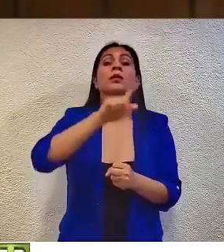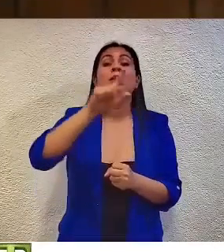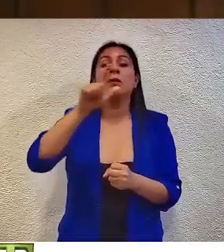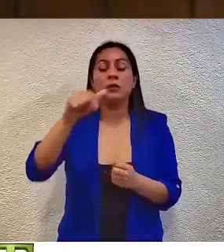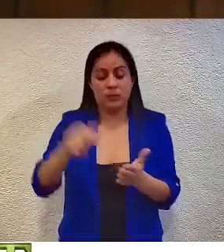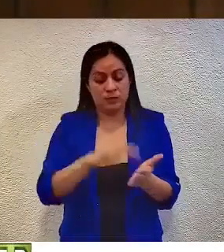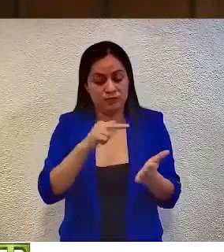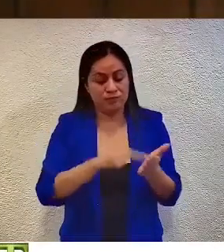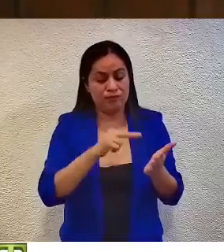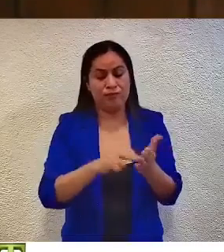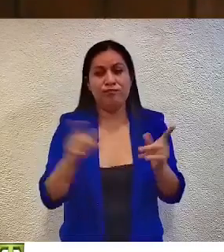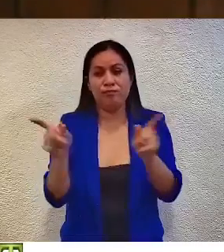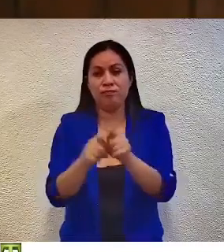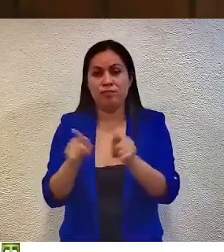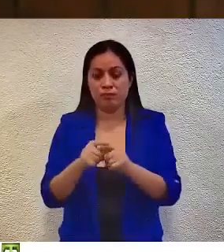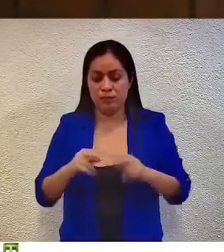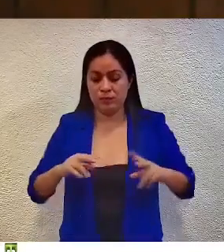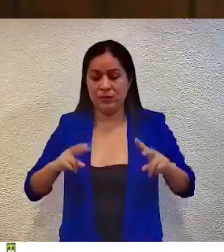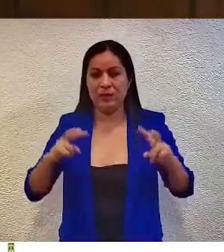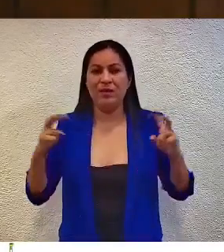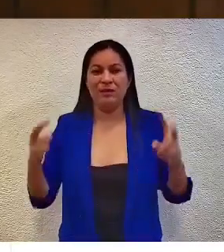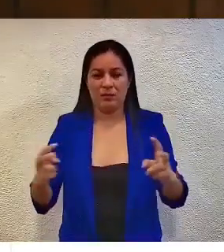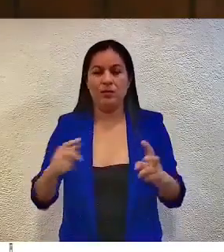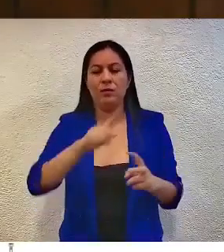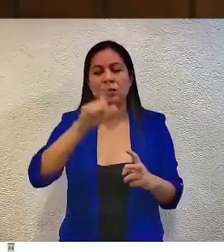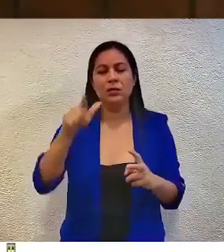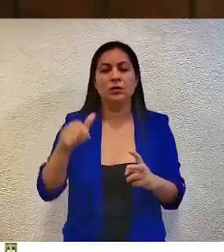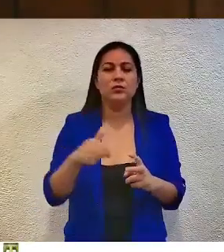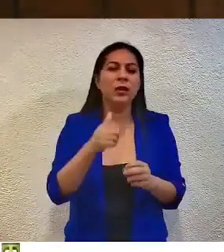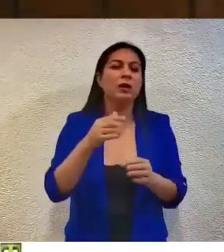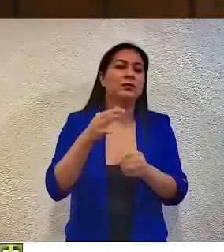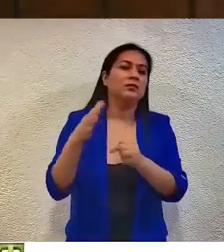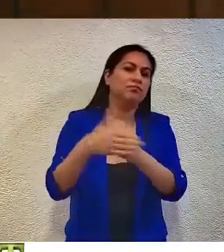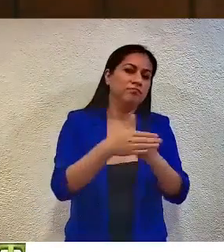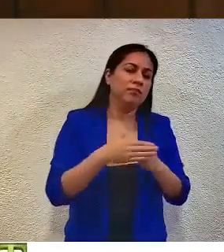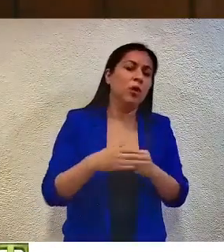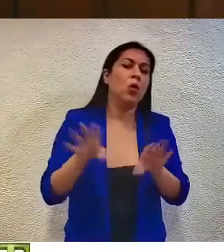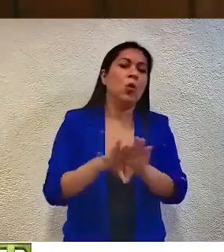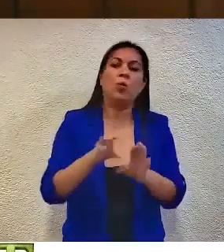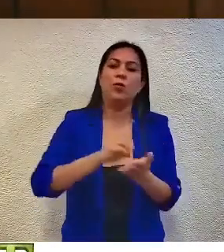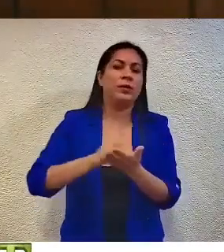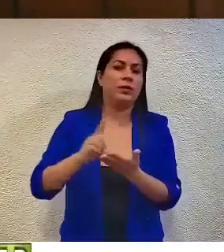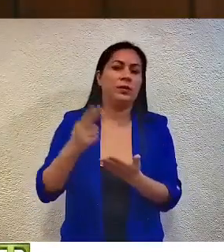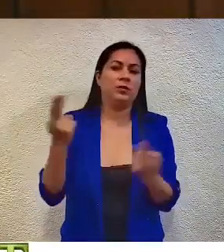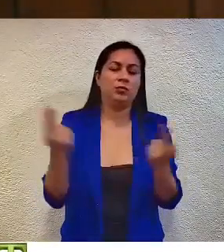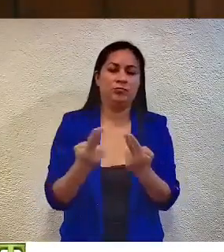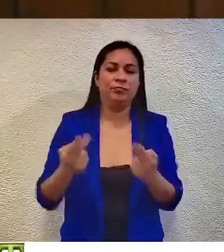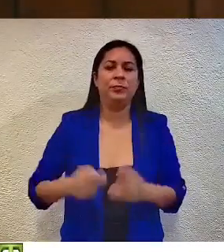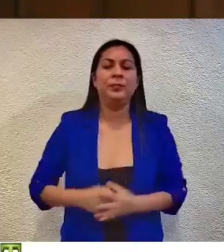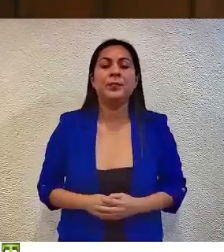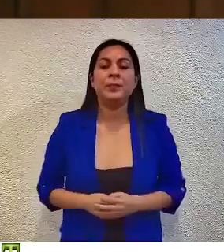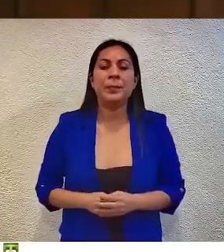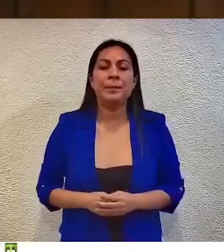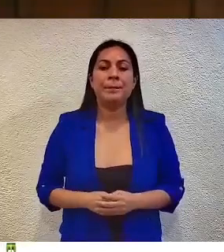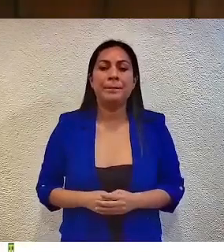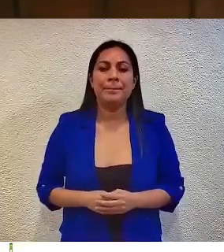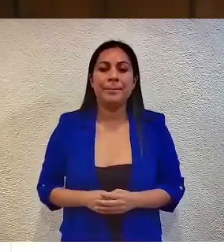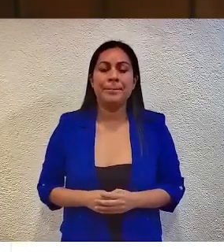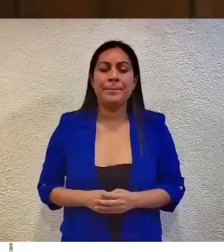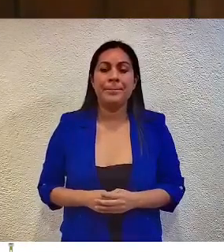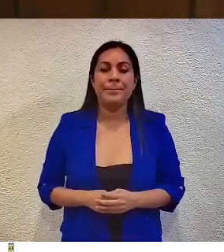las firmas a la conclusión de la presente sesión y, en consecuencia, notifíquese como en derecho corresponda.